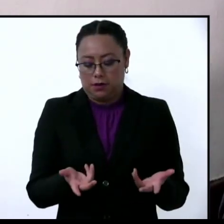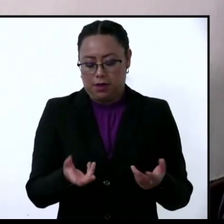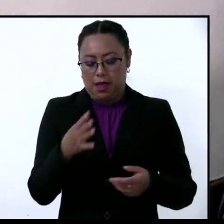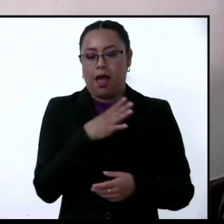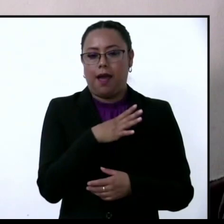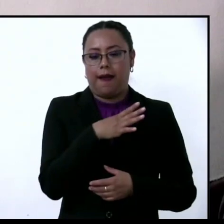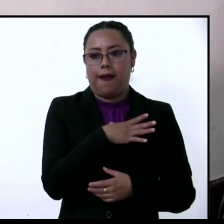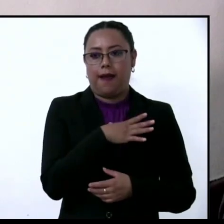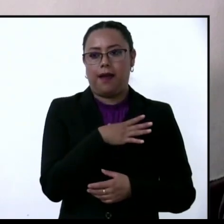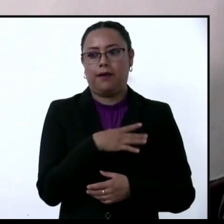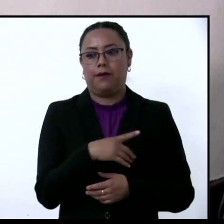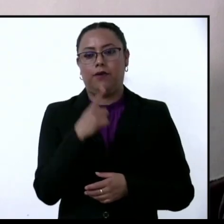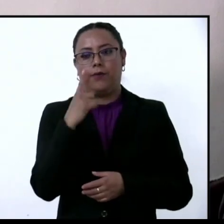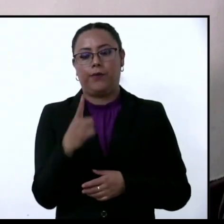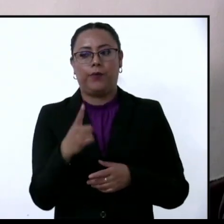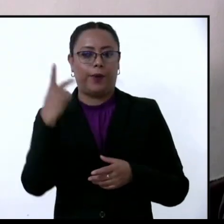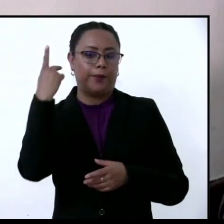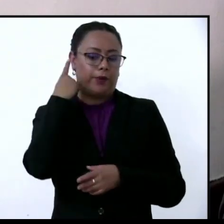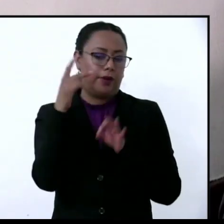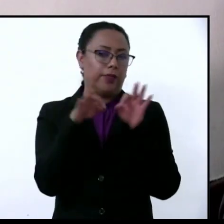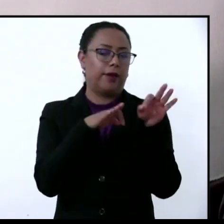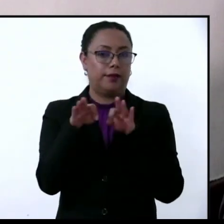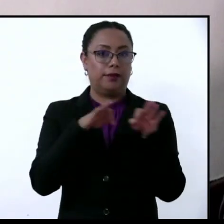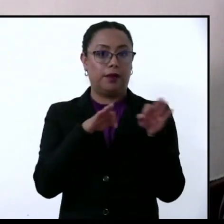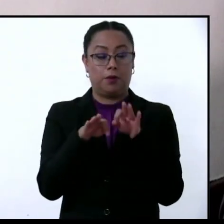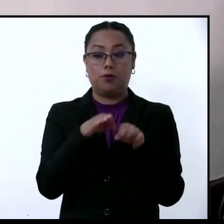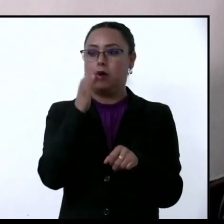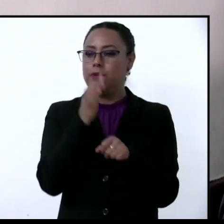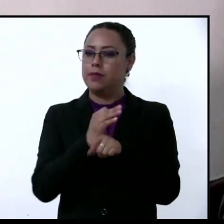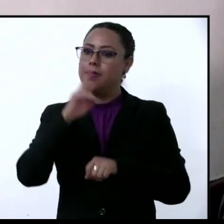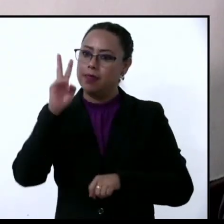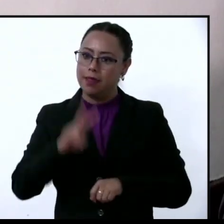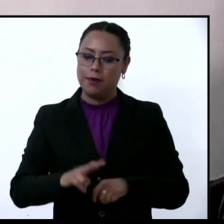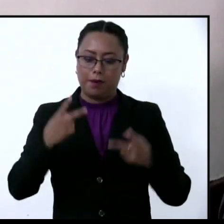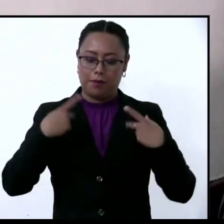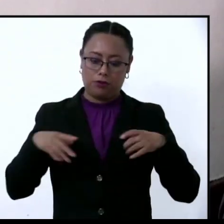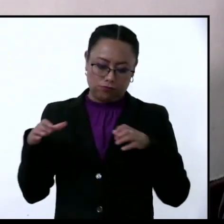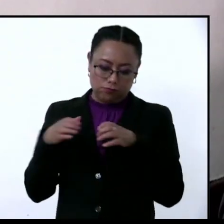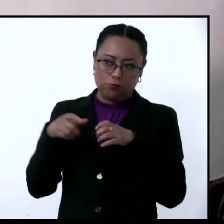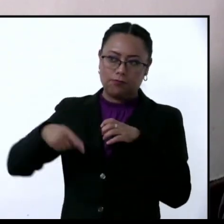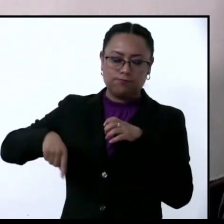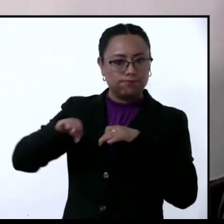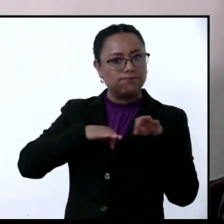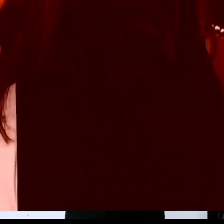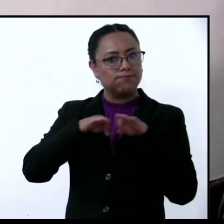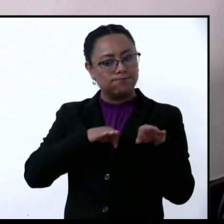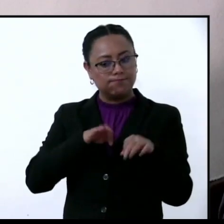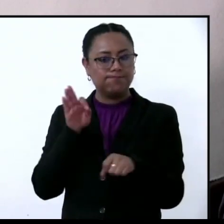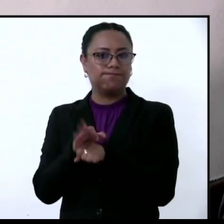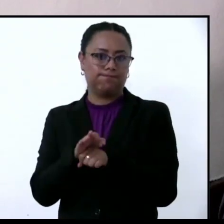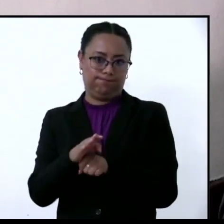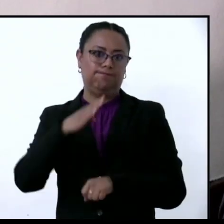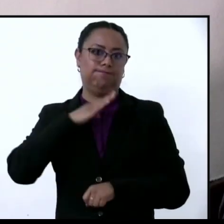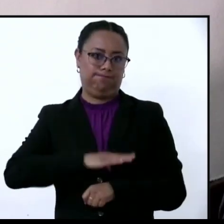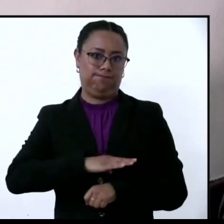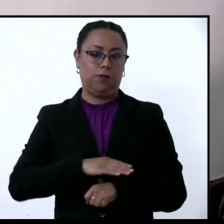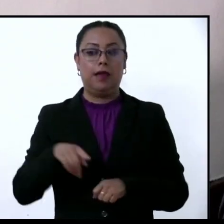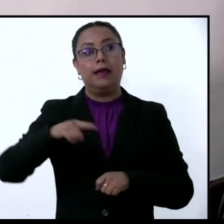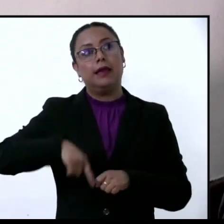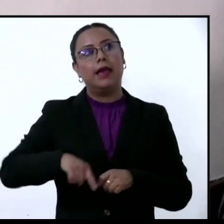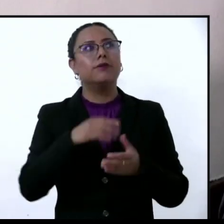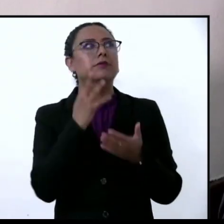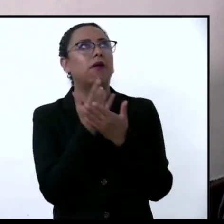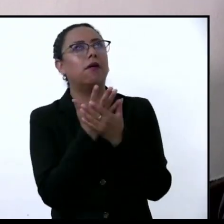de una política laboral que por fin le está haciendo justicia a la clase trabajadora, que ya no tiene que esperarse a que salga un